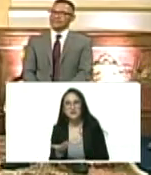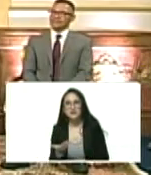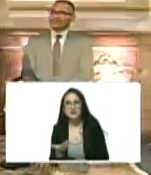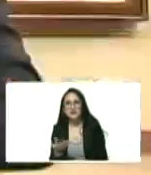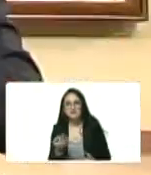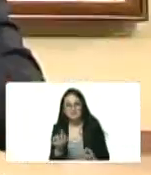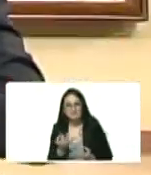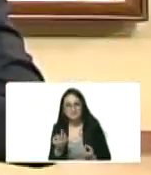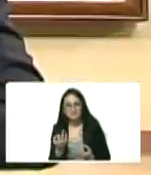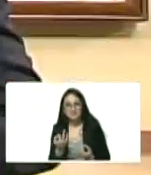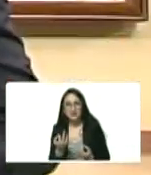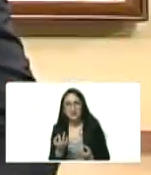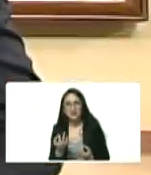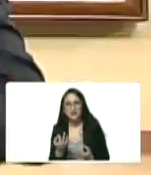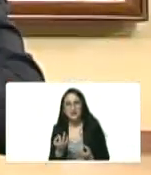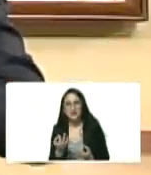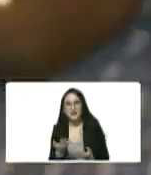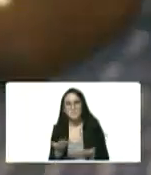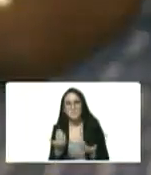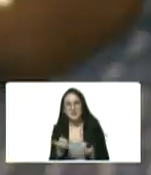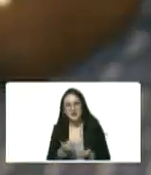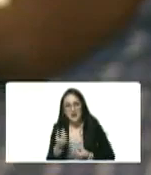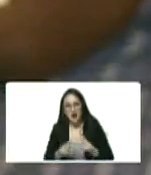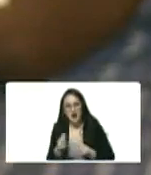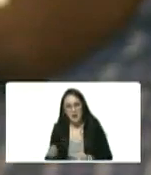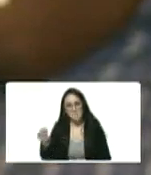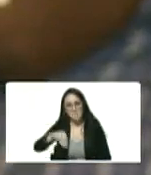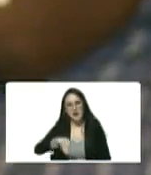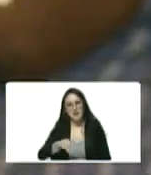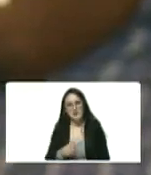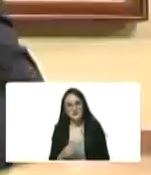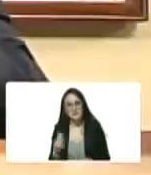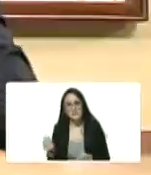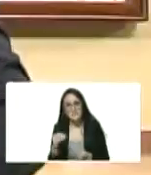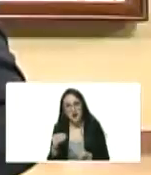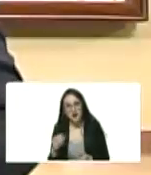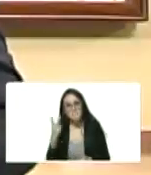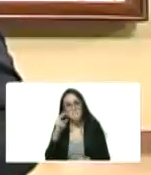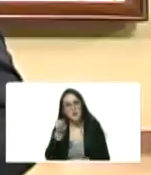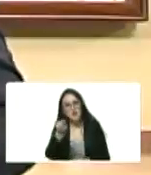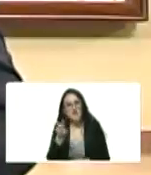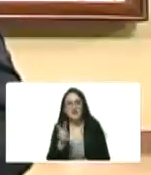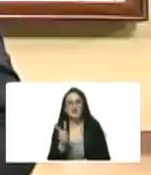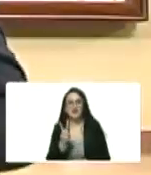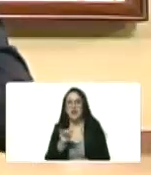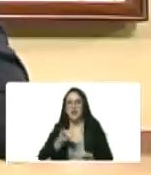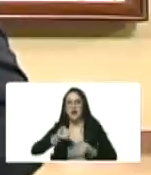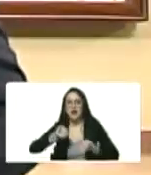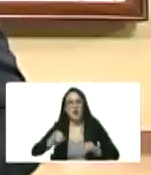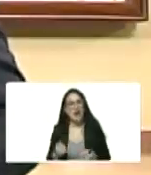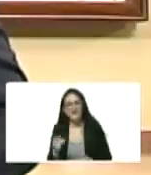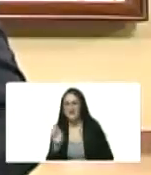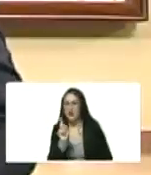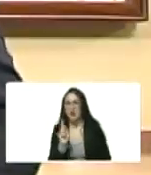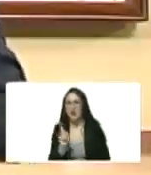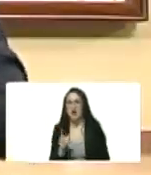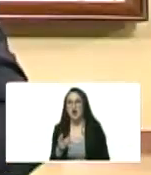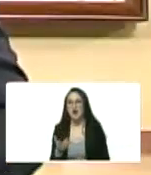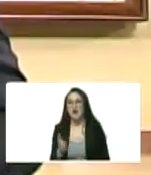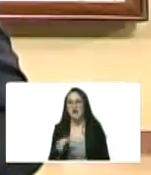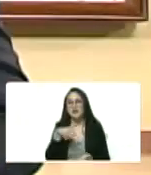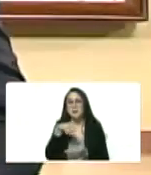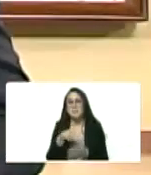necesario es pedirle que hagan más, más por Venezuela, que no se cansen, que no se rindan, que no